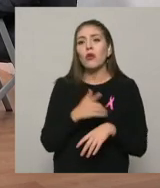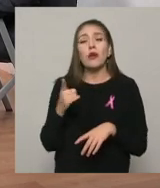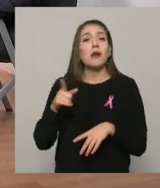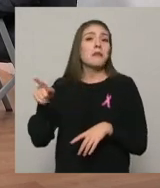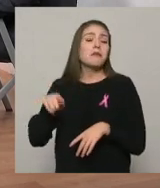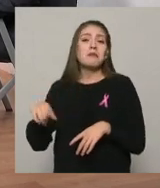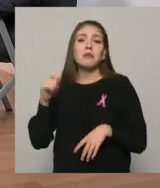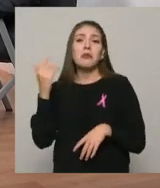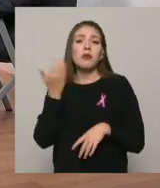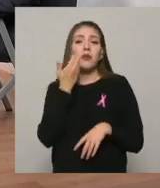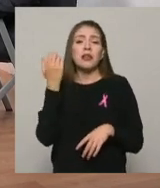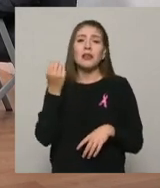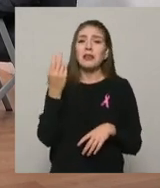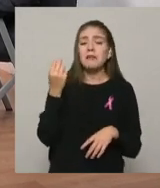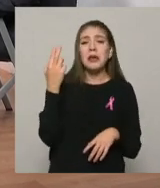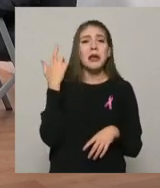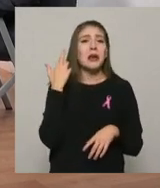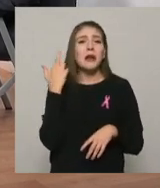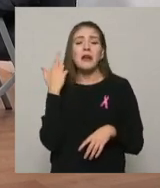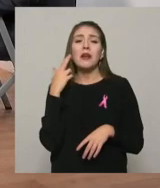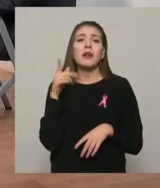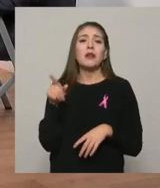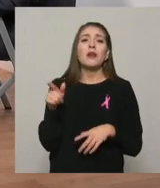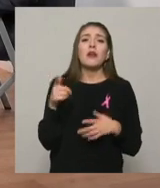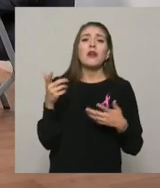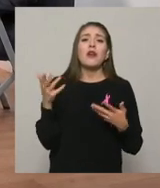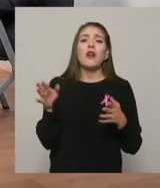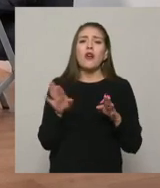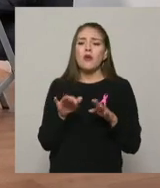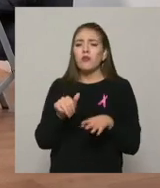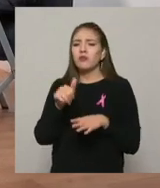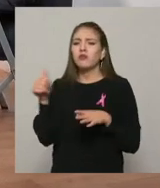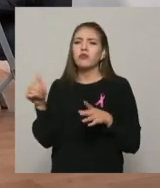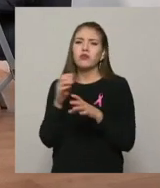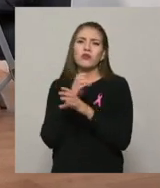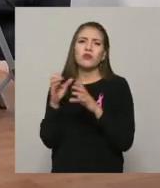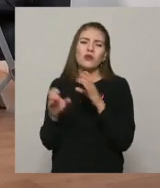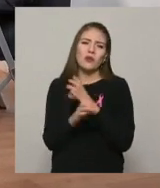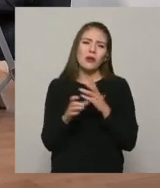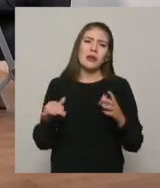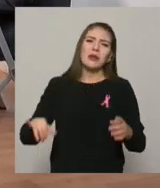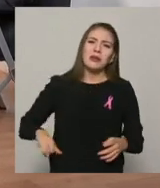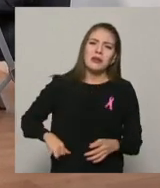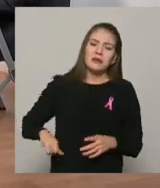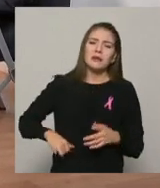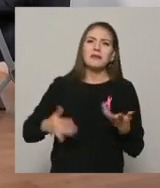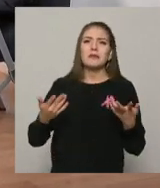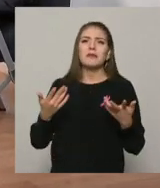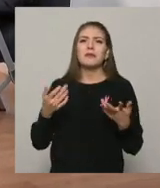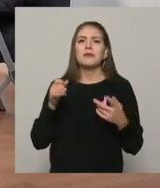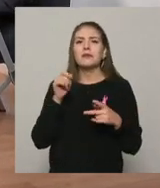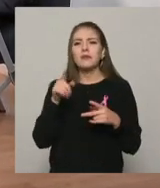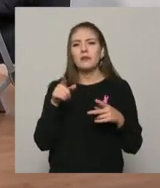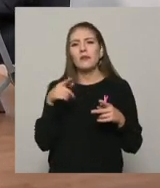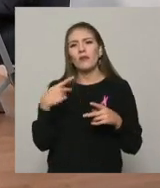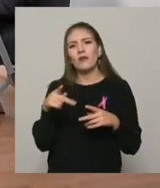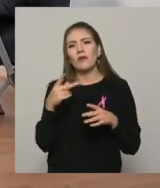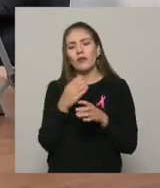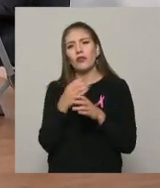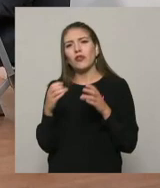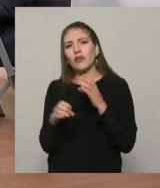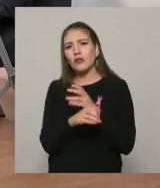medios tradicionales comenzaron a tener otro tipo de intereses, como mencionaron ustedes, que son la nota roja y